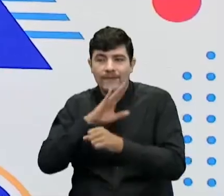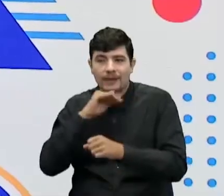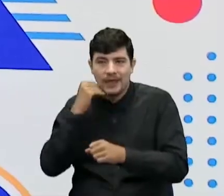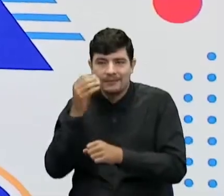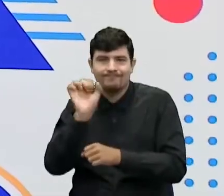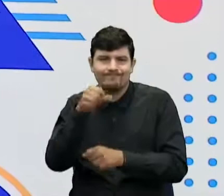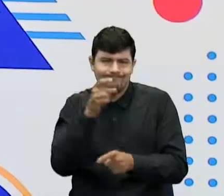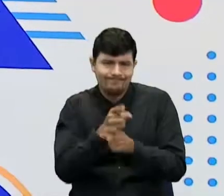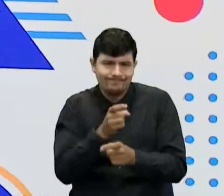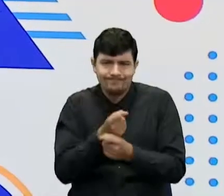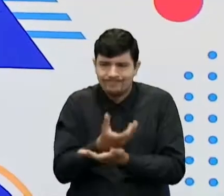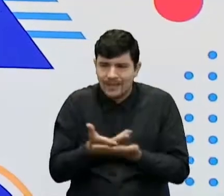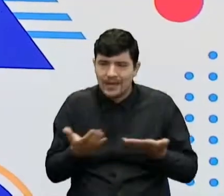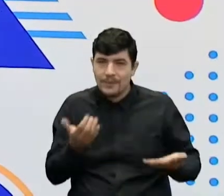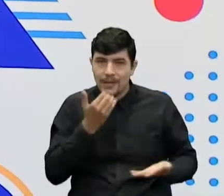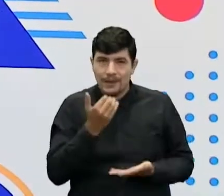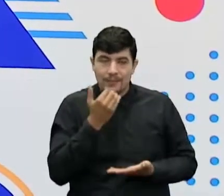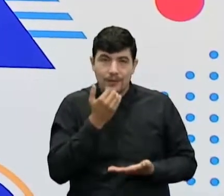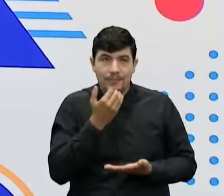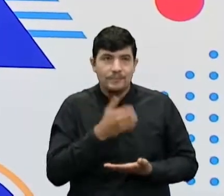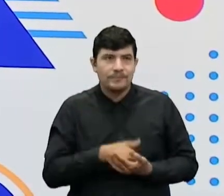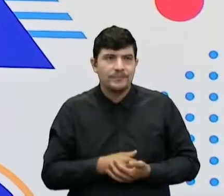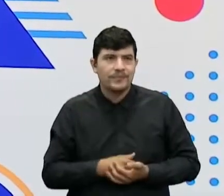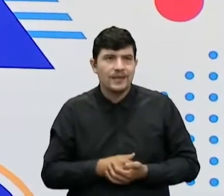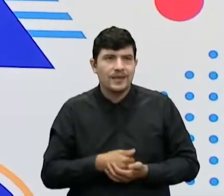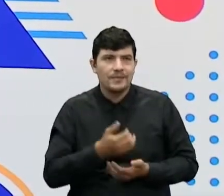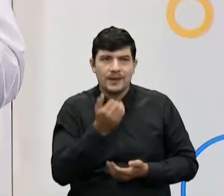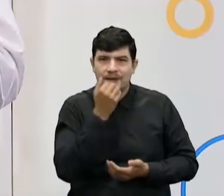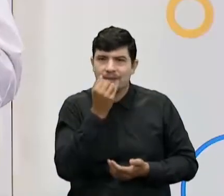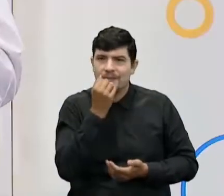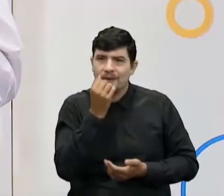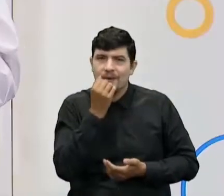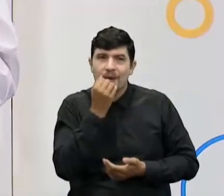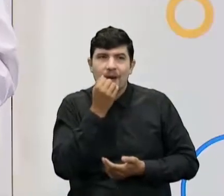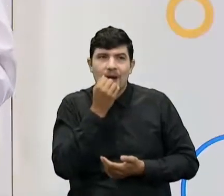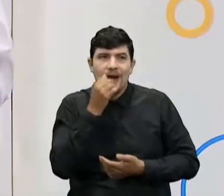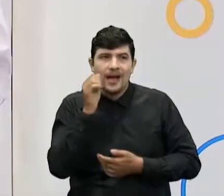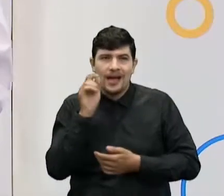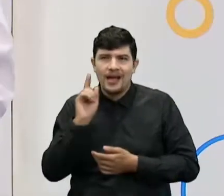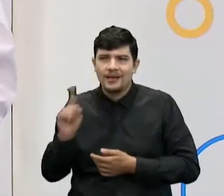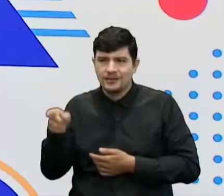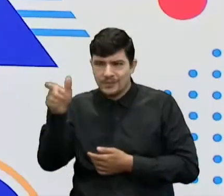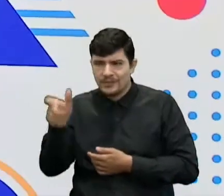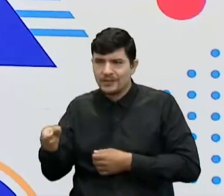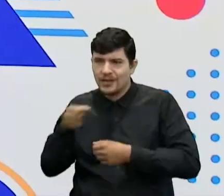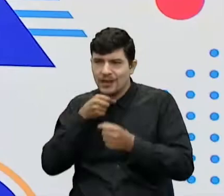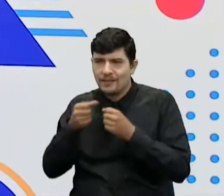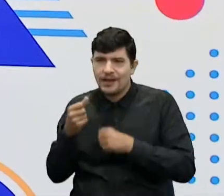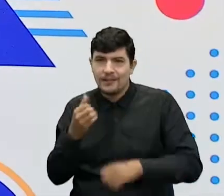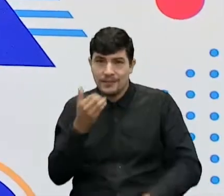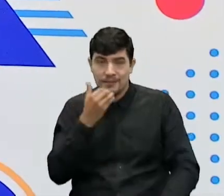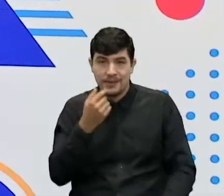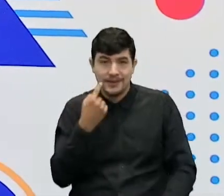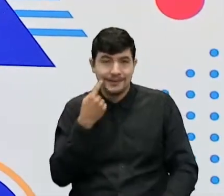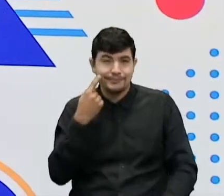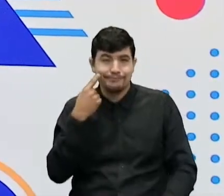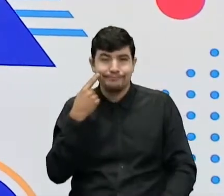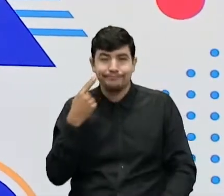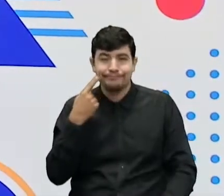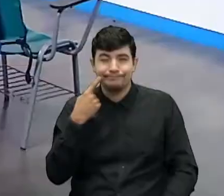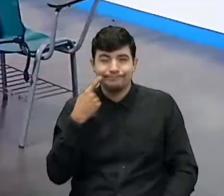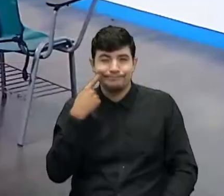puede hacer la prueba De la ADN Y demás Exacto Por ahí hay una presentadora Que lo tiene ¿Si lo ha visto? Exacto Si